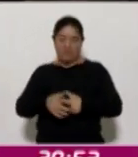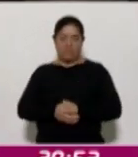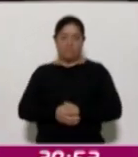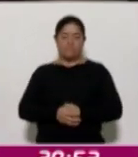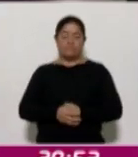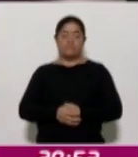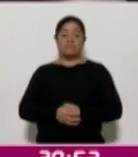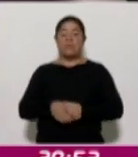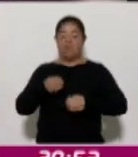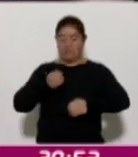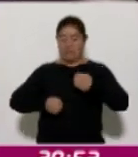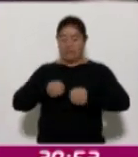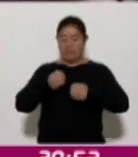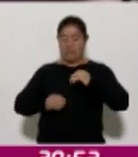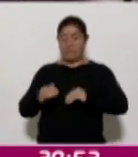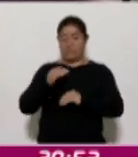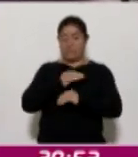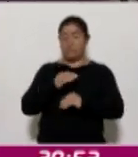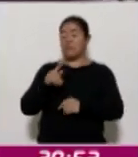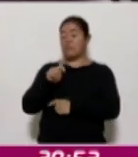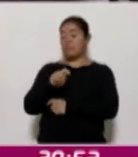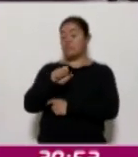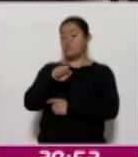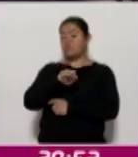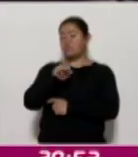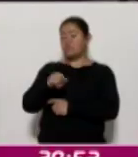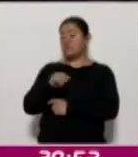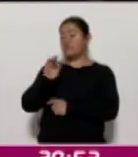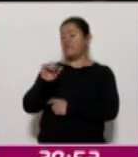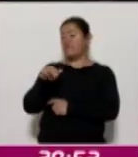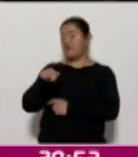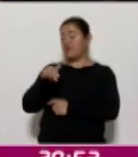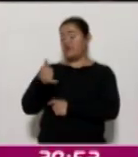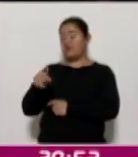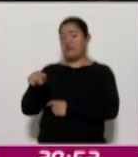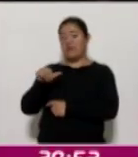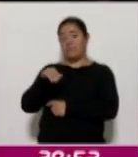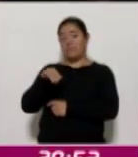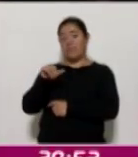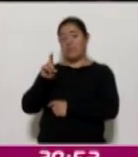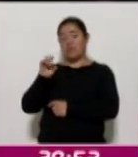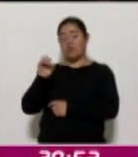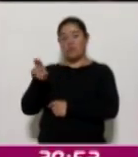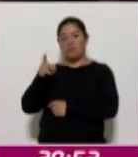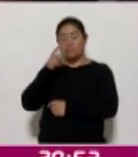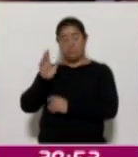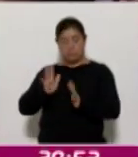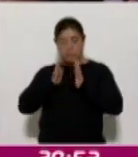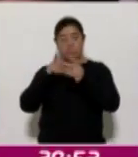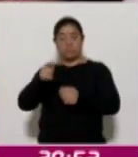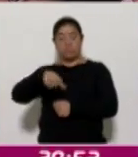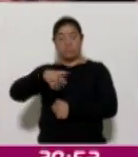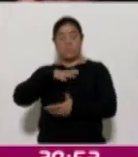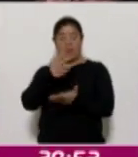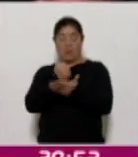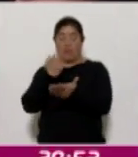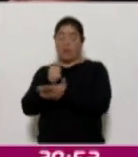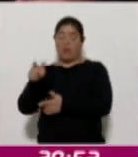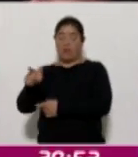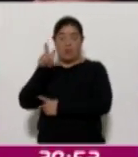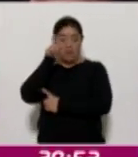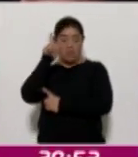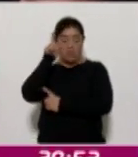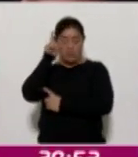La magistrada del Tribunal Superior de Justicia, Fanny Amador Montes, se mostró sorprendida por los logros alcanzados por la mandataria Lorena